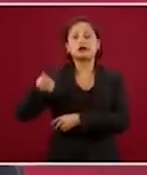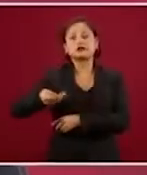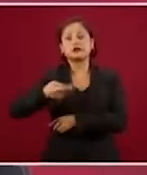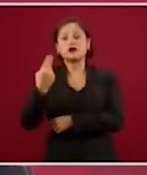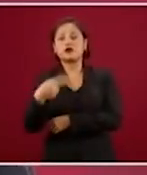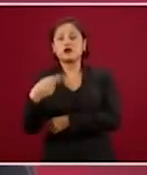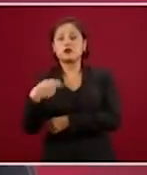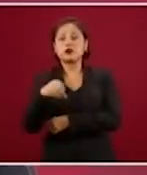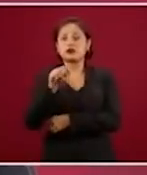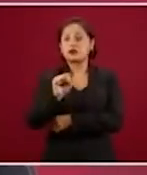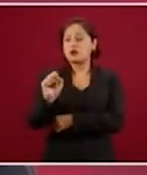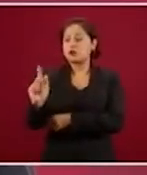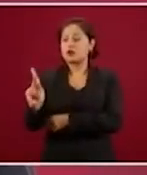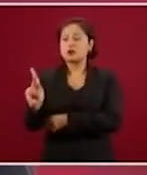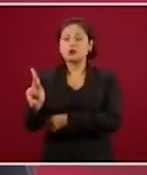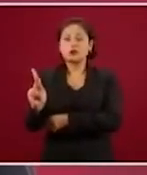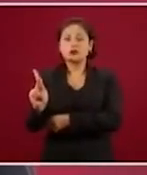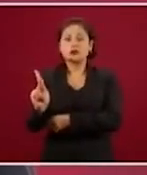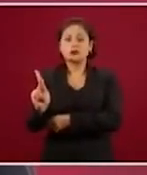todo.